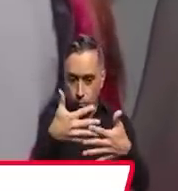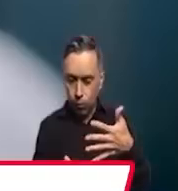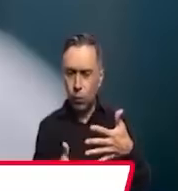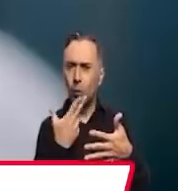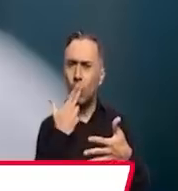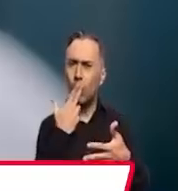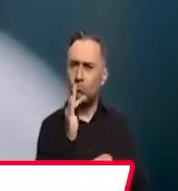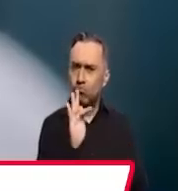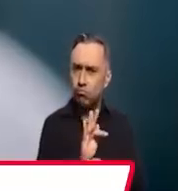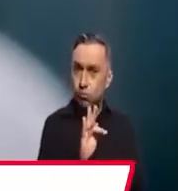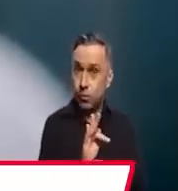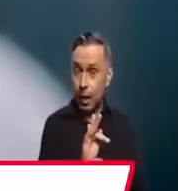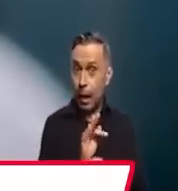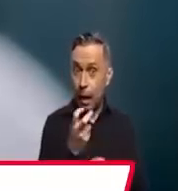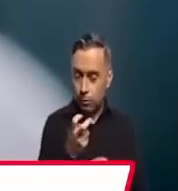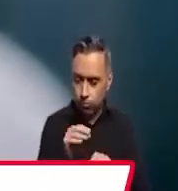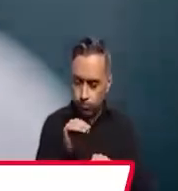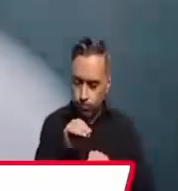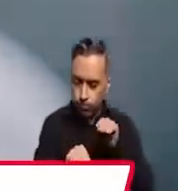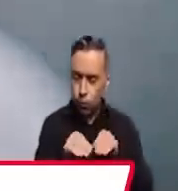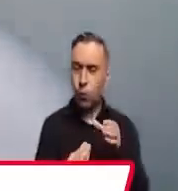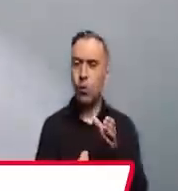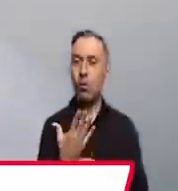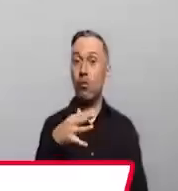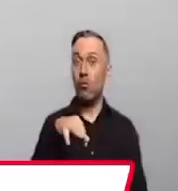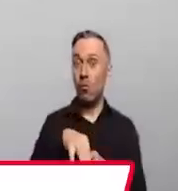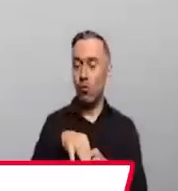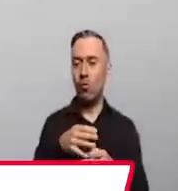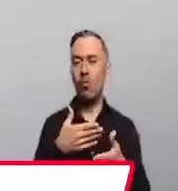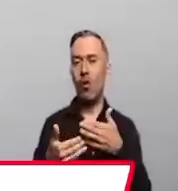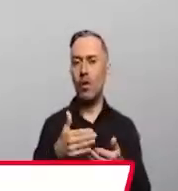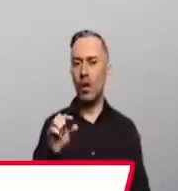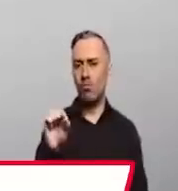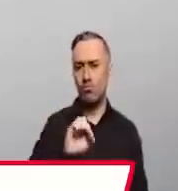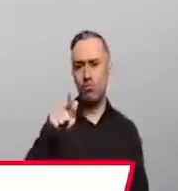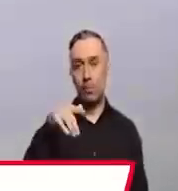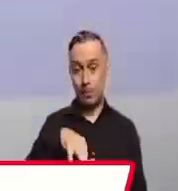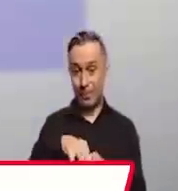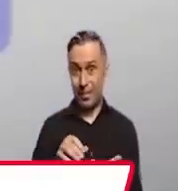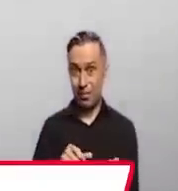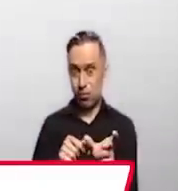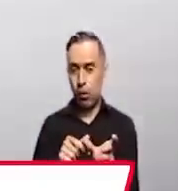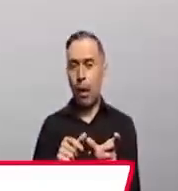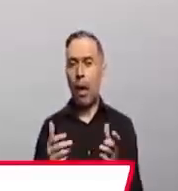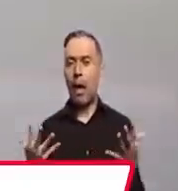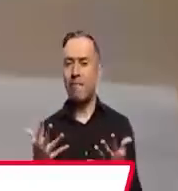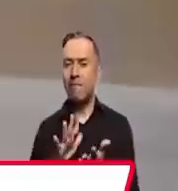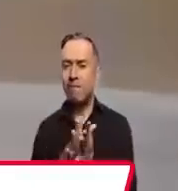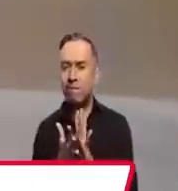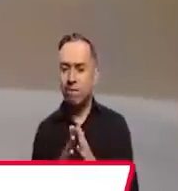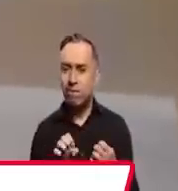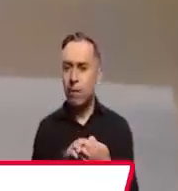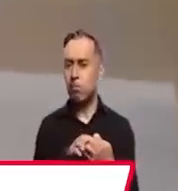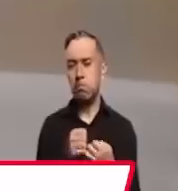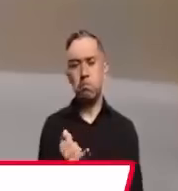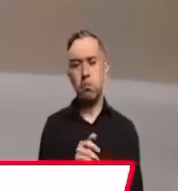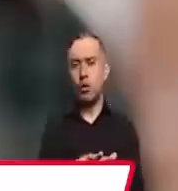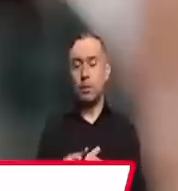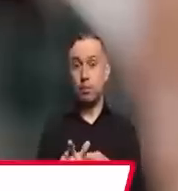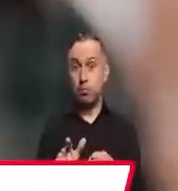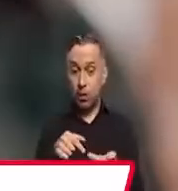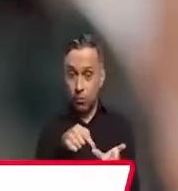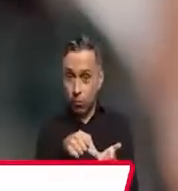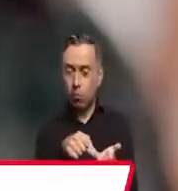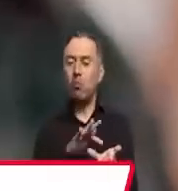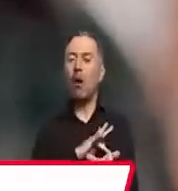participación del titular del INE, en donde decía, bueno, decían en 1968 que ya no estaban los restos de Porfirio Díaz en Francia,